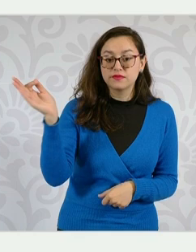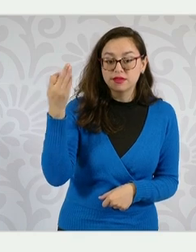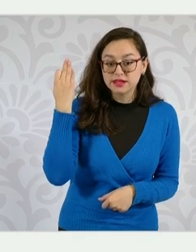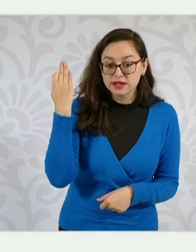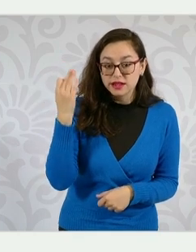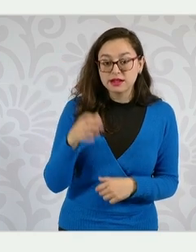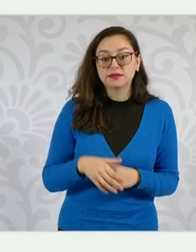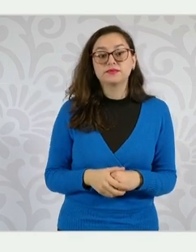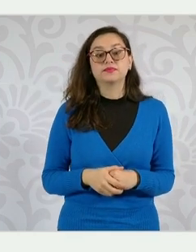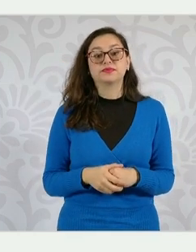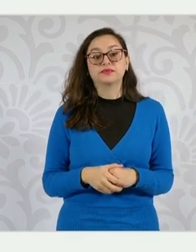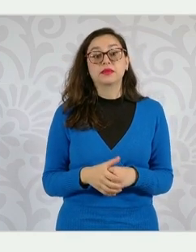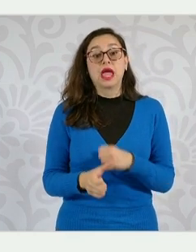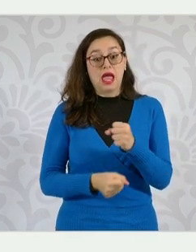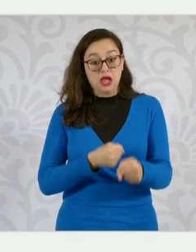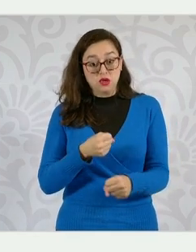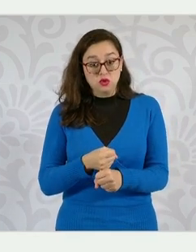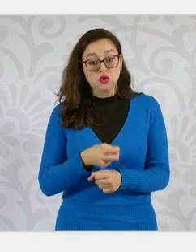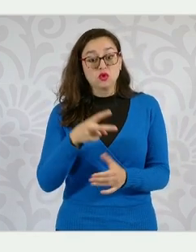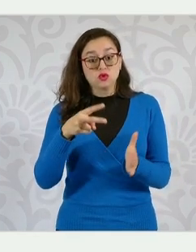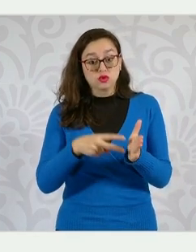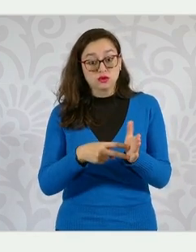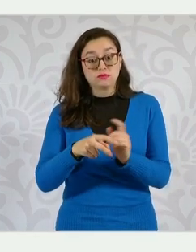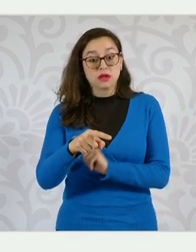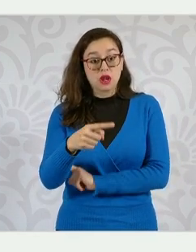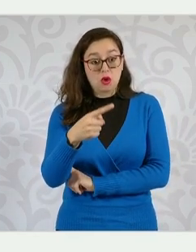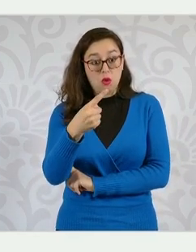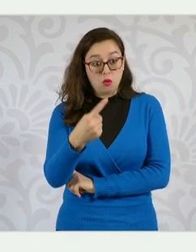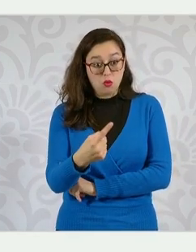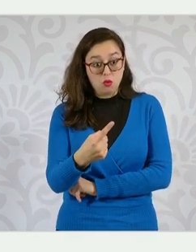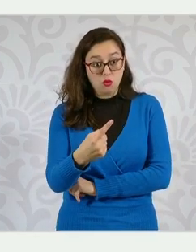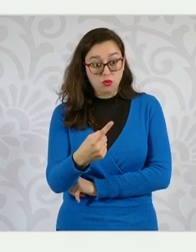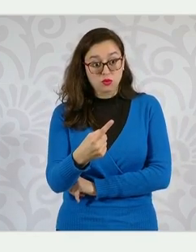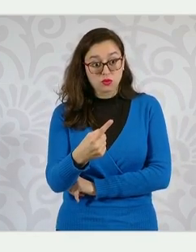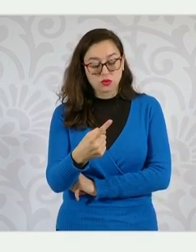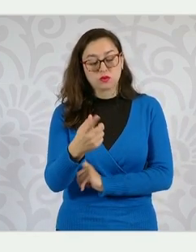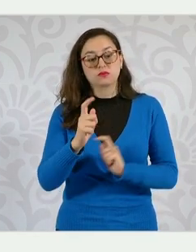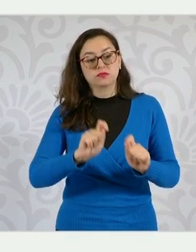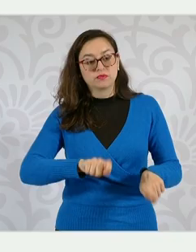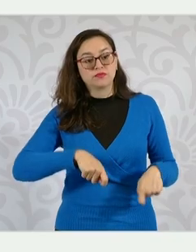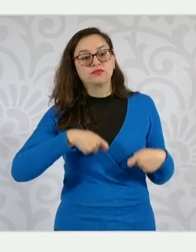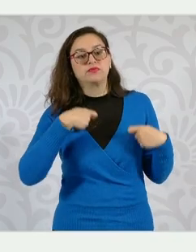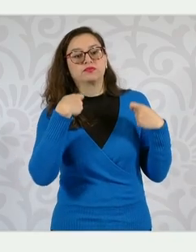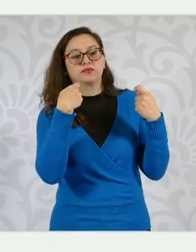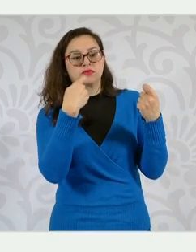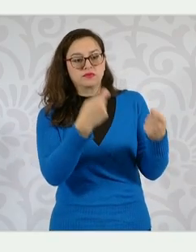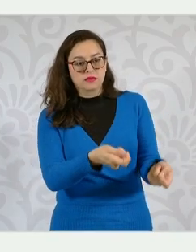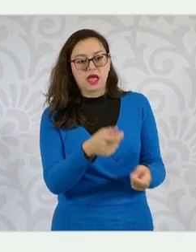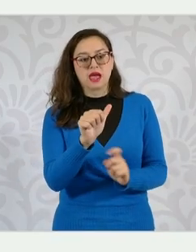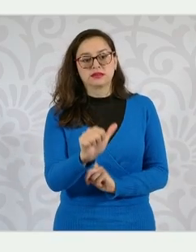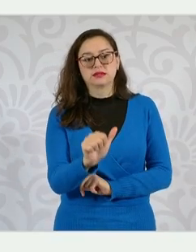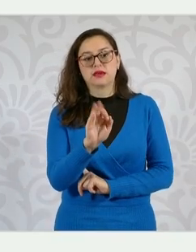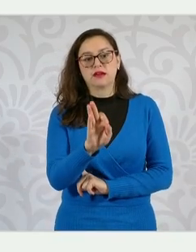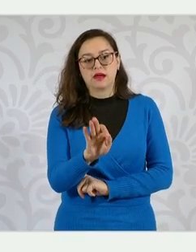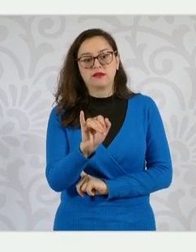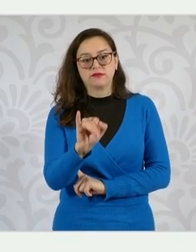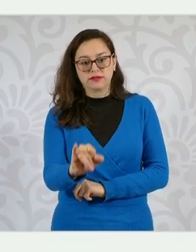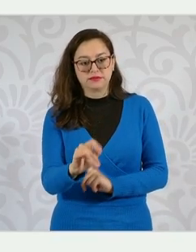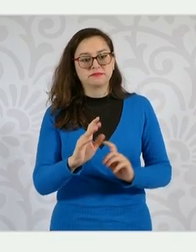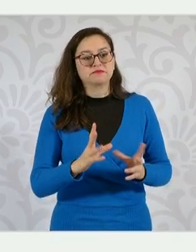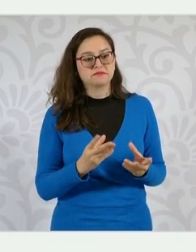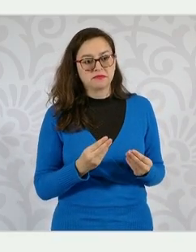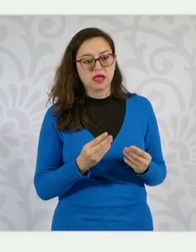y en 2001 fue nombrado titular de la Agencia Federal de Investigación, la